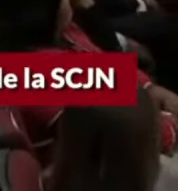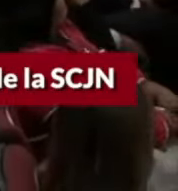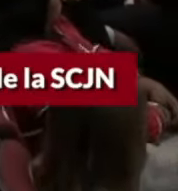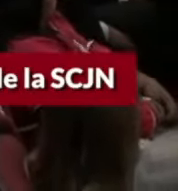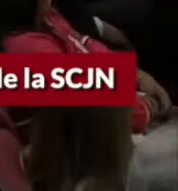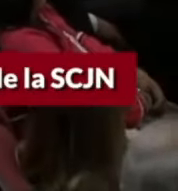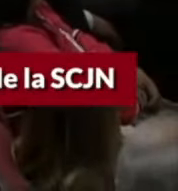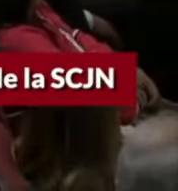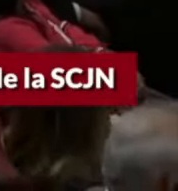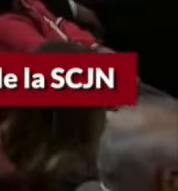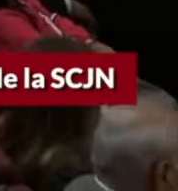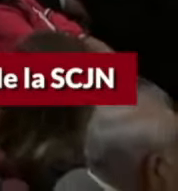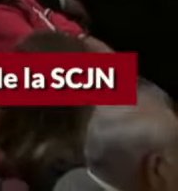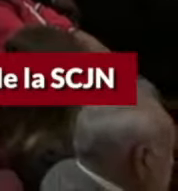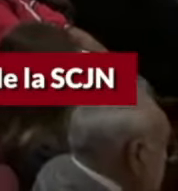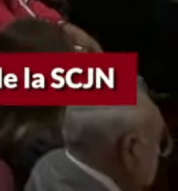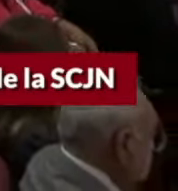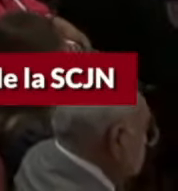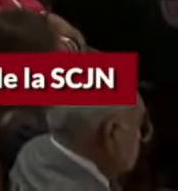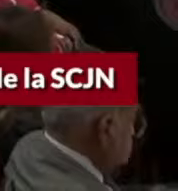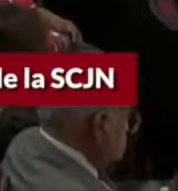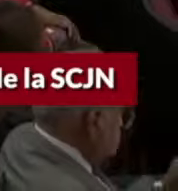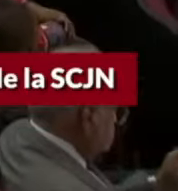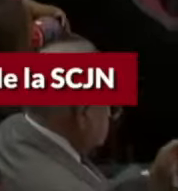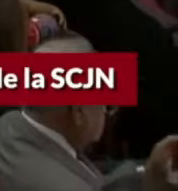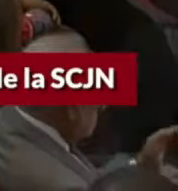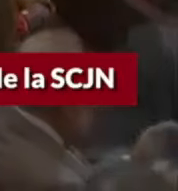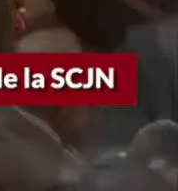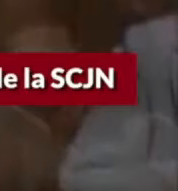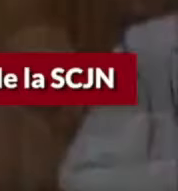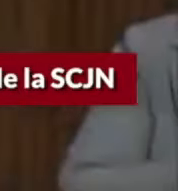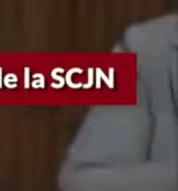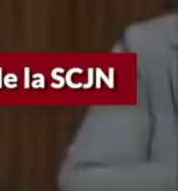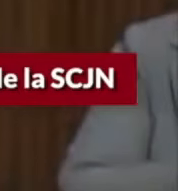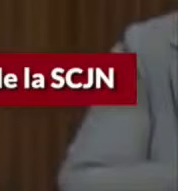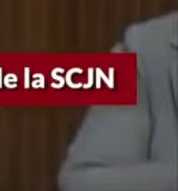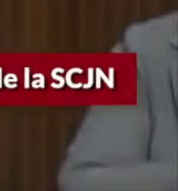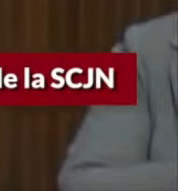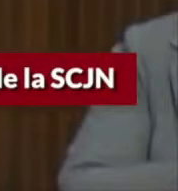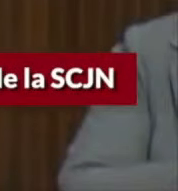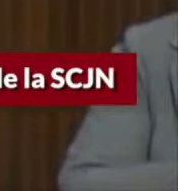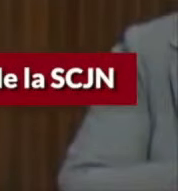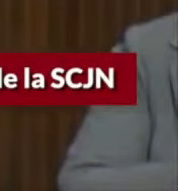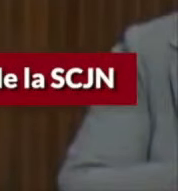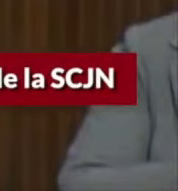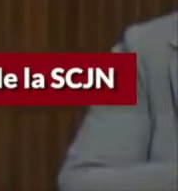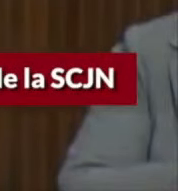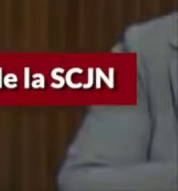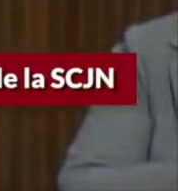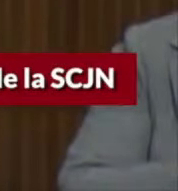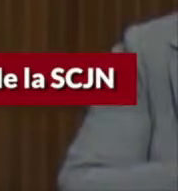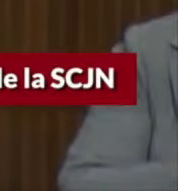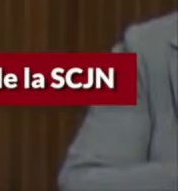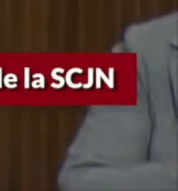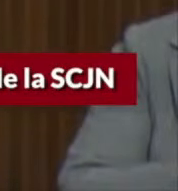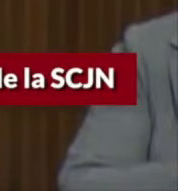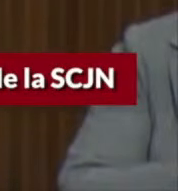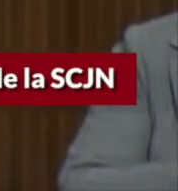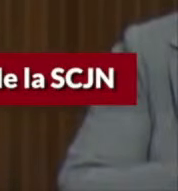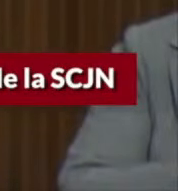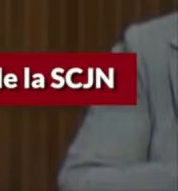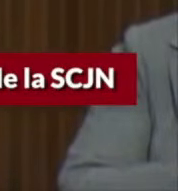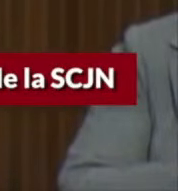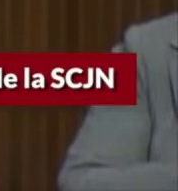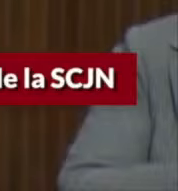Y es precisamente la Constitución Federal, esta que ahora conmemoramos, la que dio a la Suprema Corte de Justicia